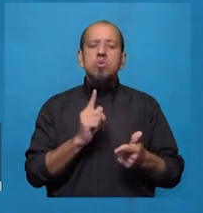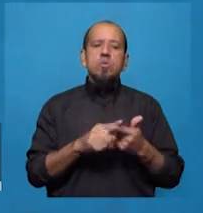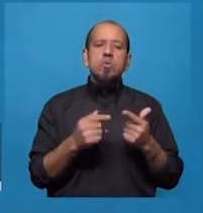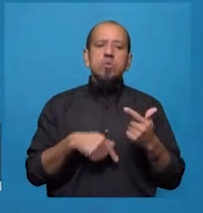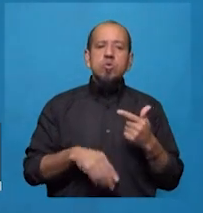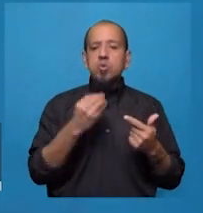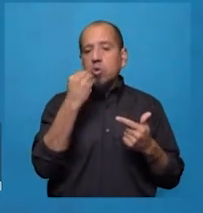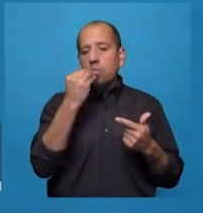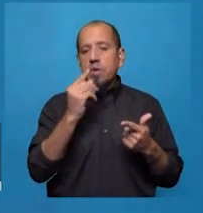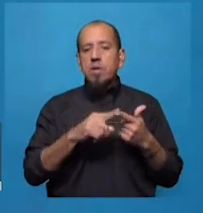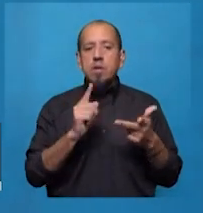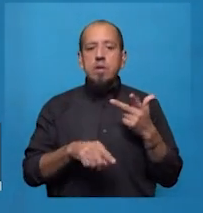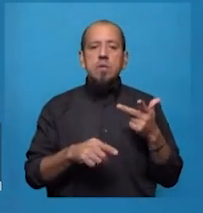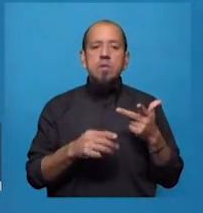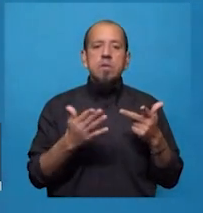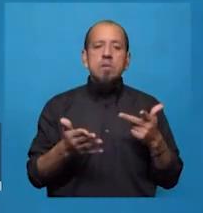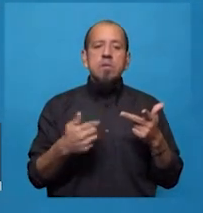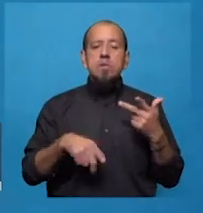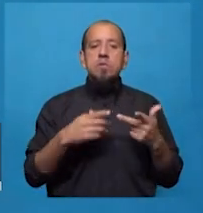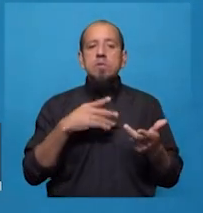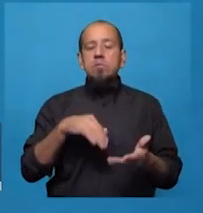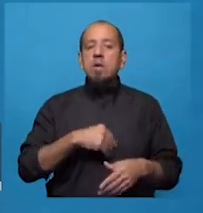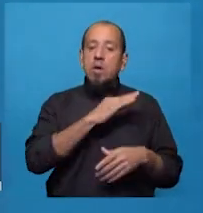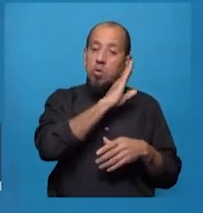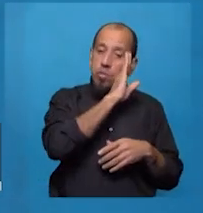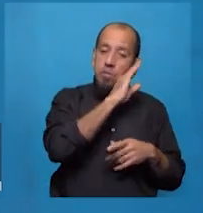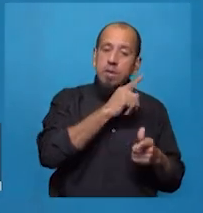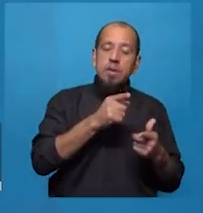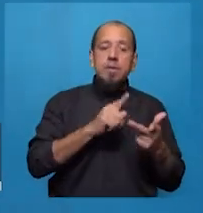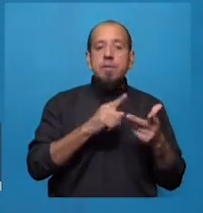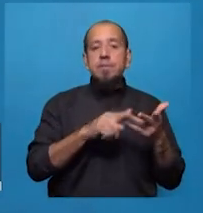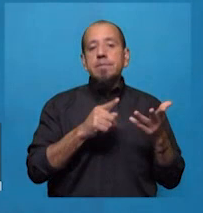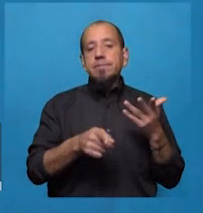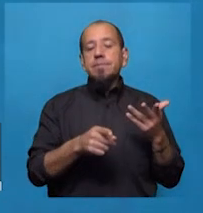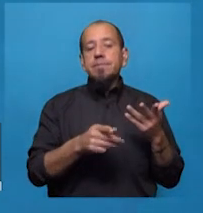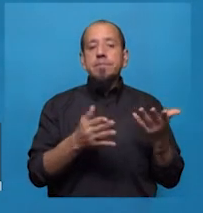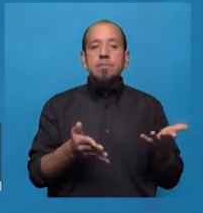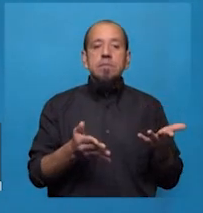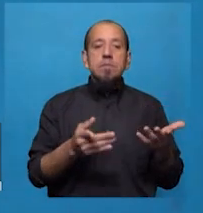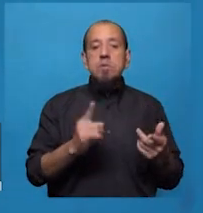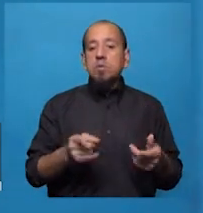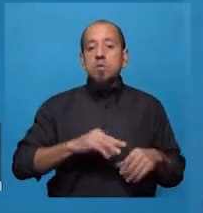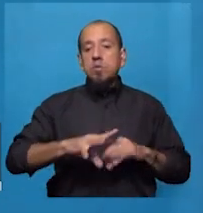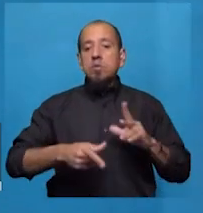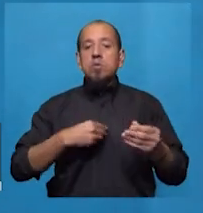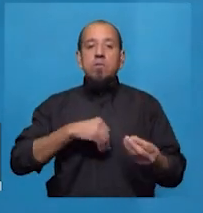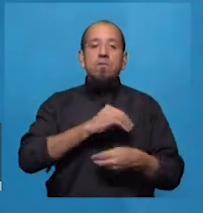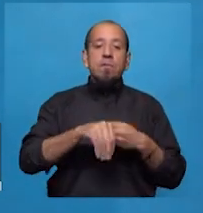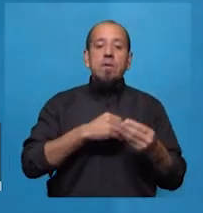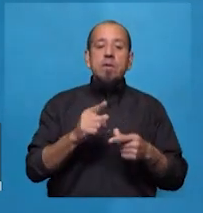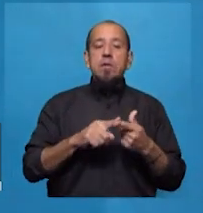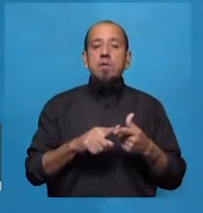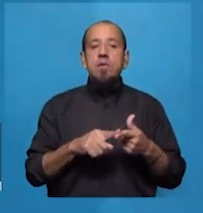necesidad de alimento la necesidad una de un lugar donde dormir de que no te quiten lo que te trae tu familia bueno